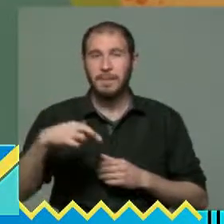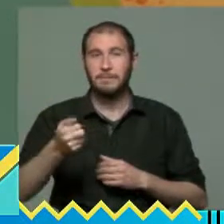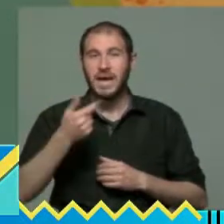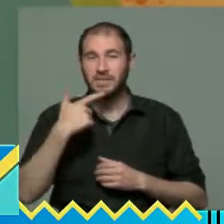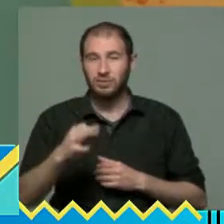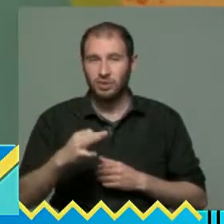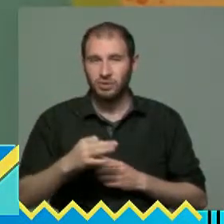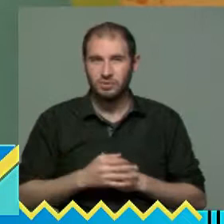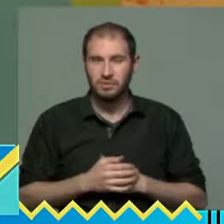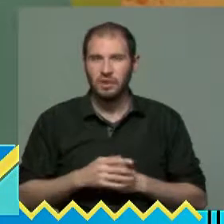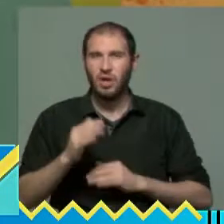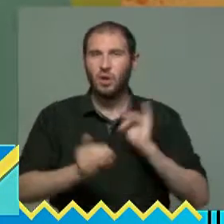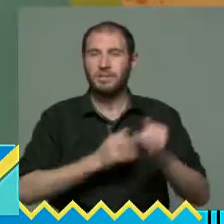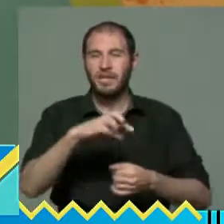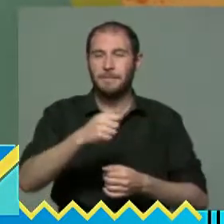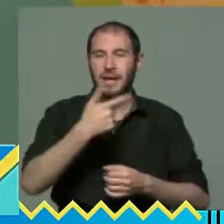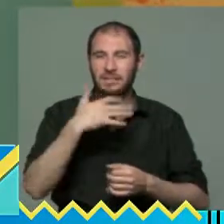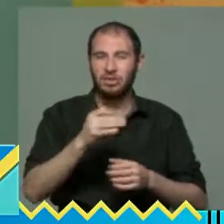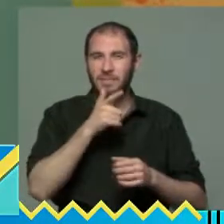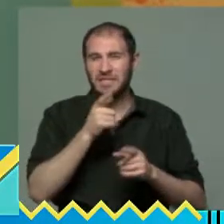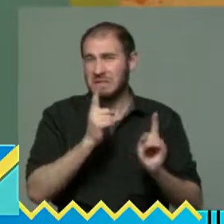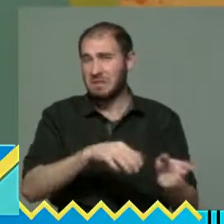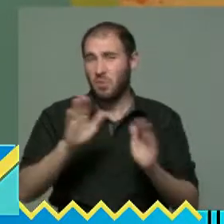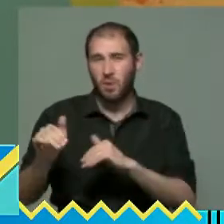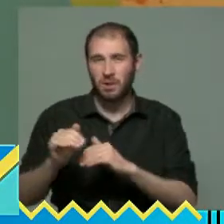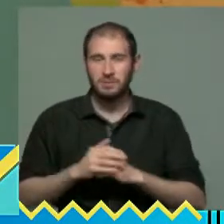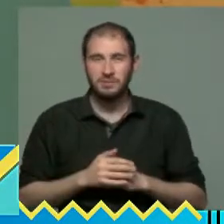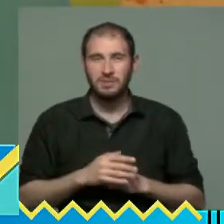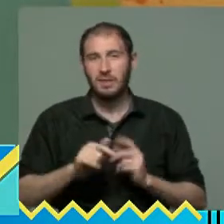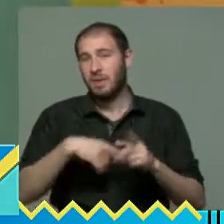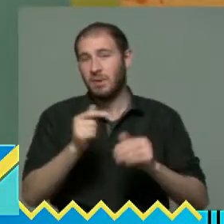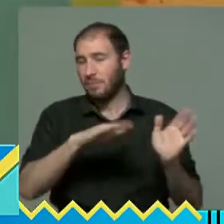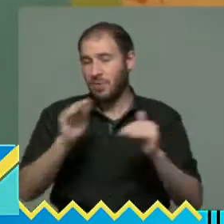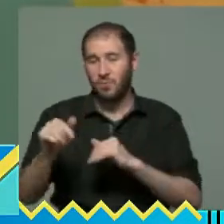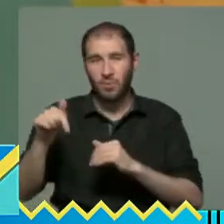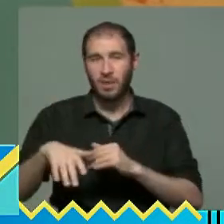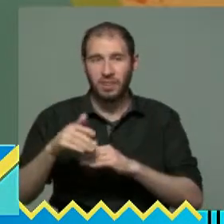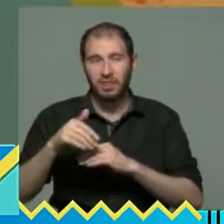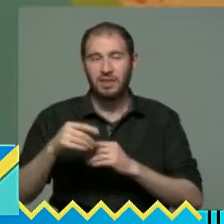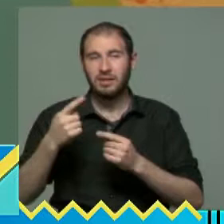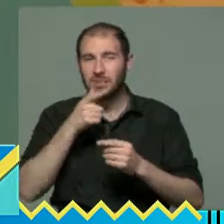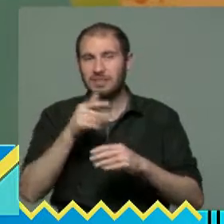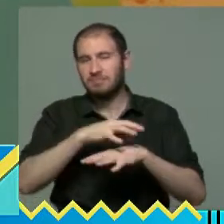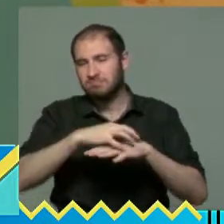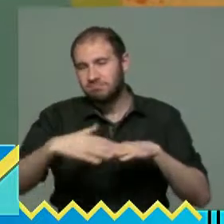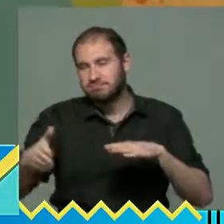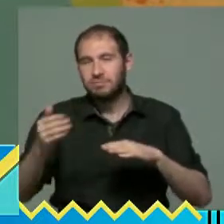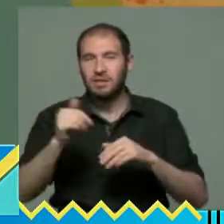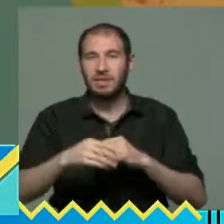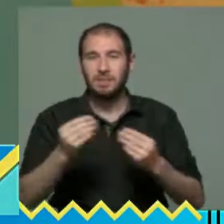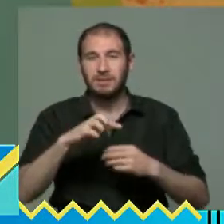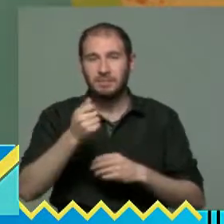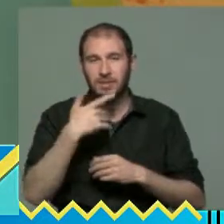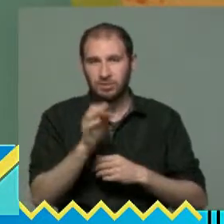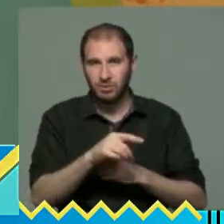PASO. Generalmente se dice que las PASO son lo mismo, lo que viene después de las PASO, las elecciones generales, son una continuación, una potenciación de lo que pasa en las